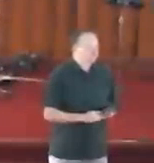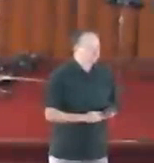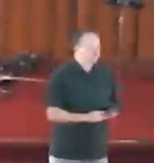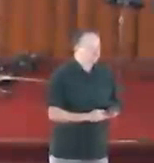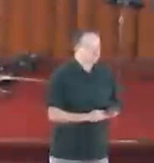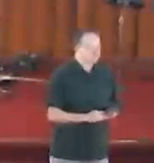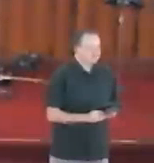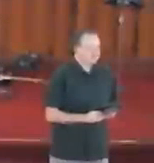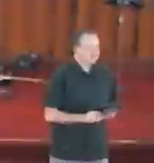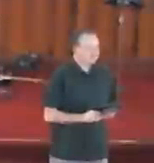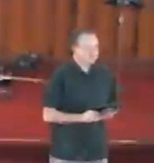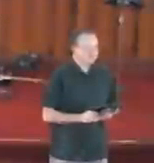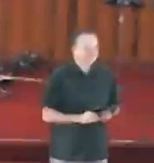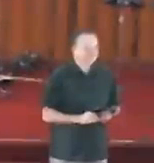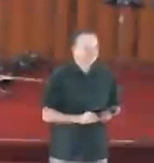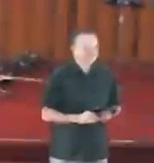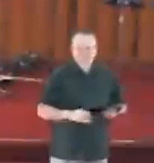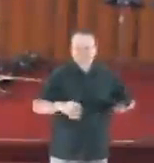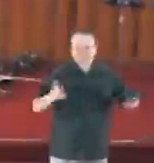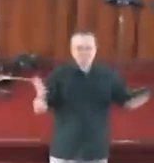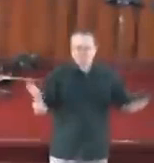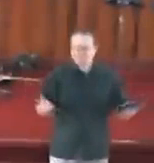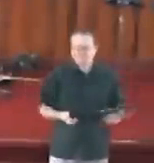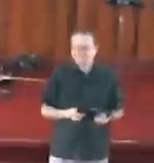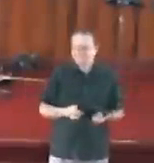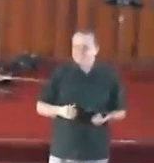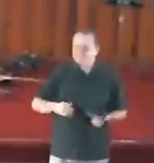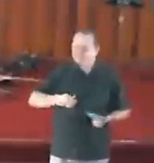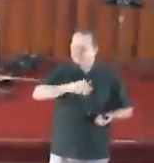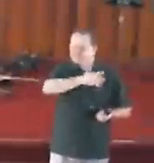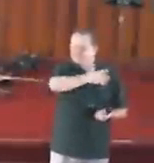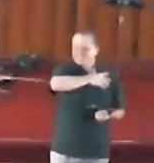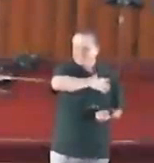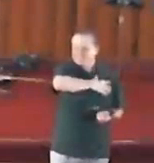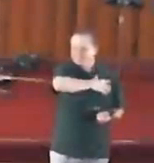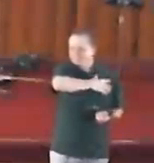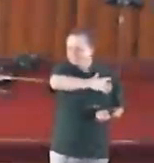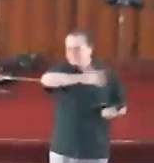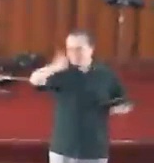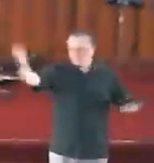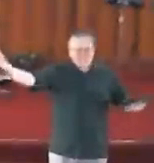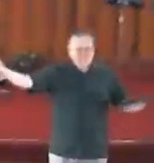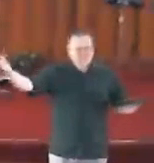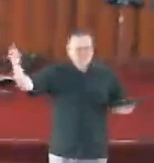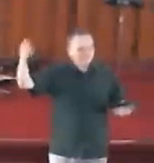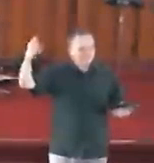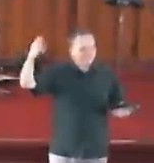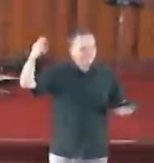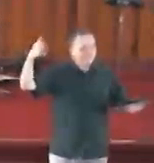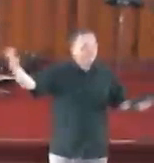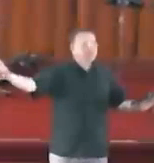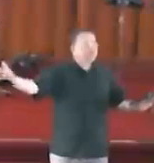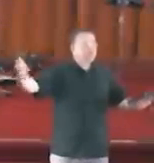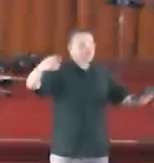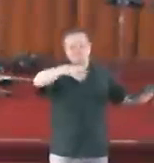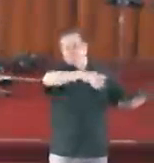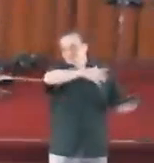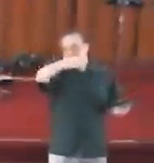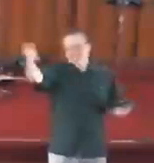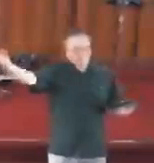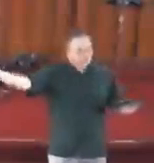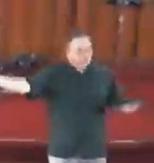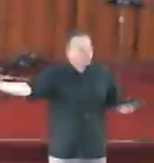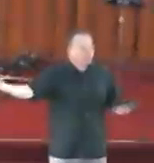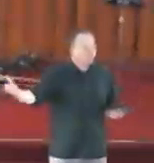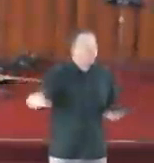Pablo. So one man prayed for the apostle Paul. No importa si puedes recibir oración de parte